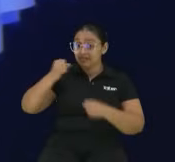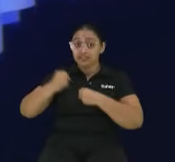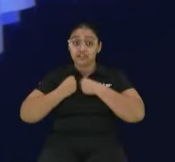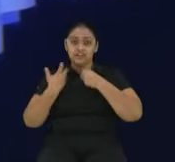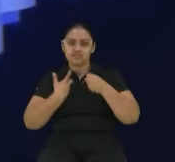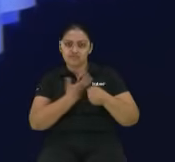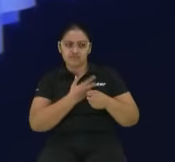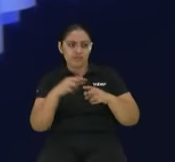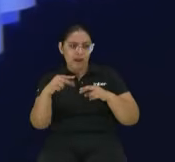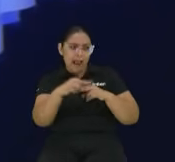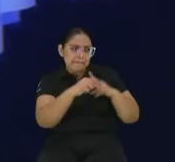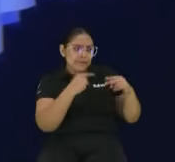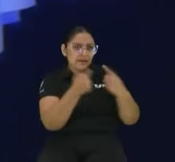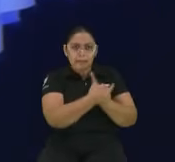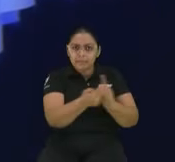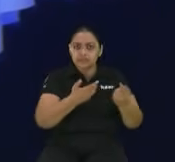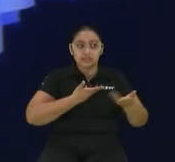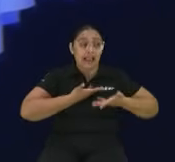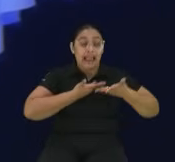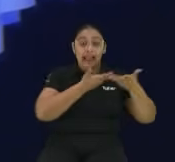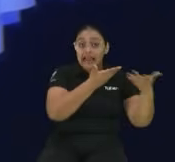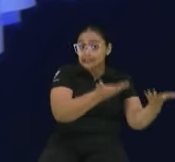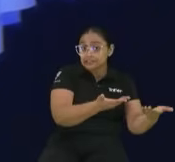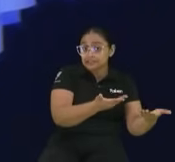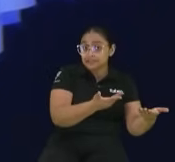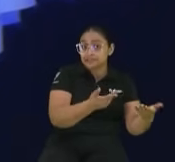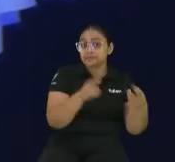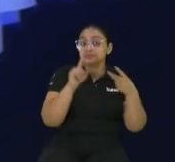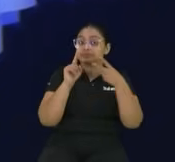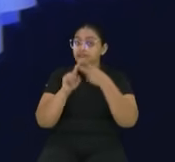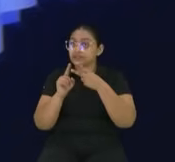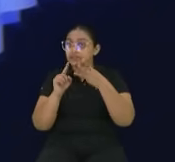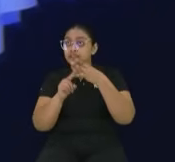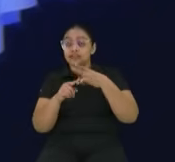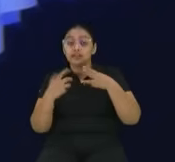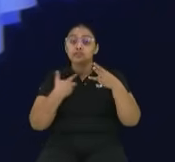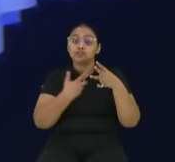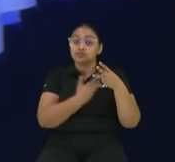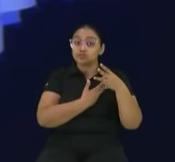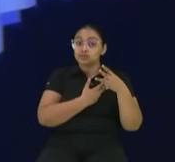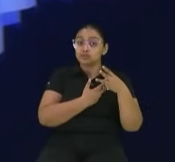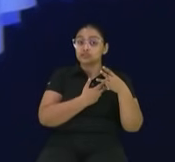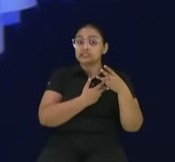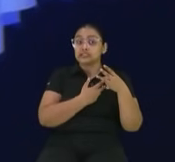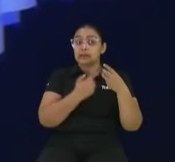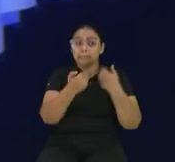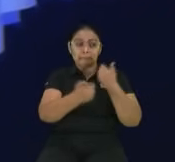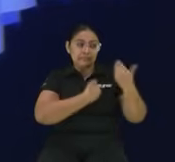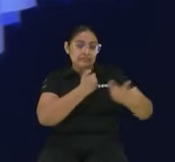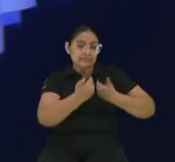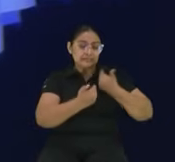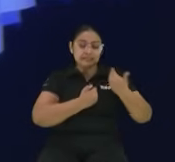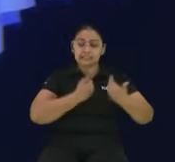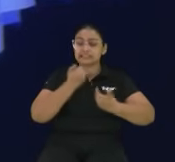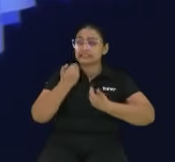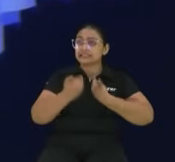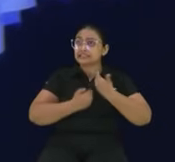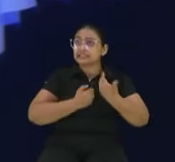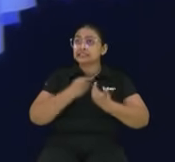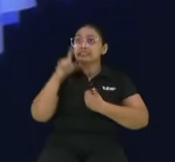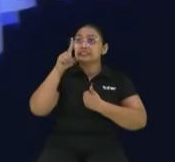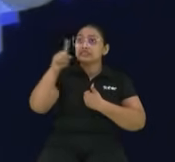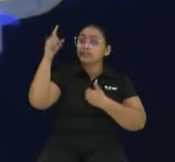otros la fortaleza viene de Dios para que atravesemos tribulaciones ahora pregunto y la valentía a ver diga conmigo